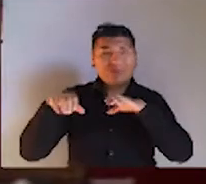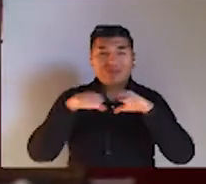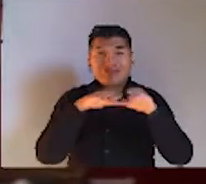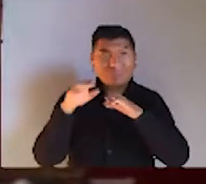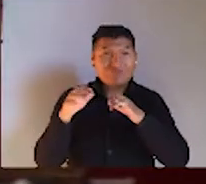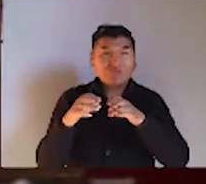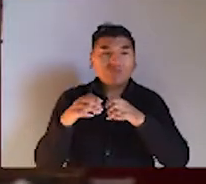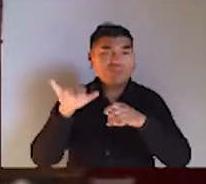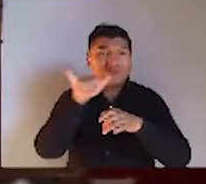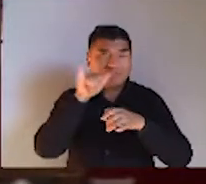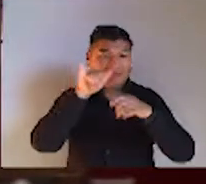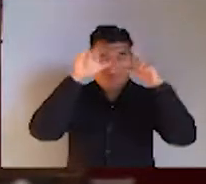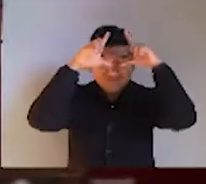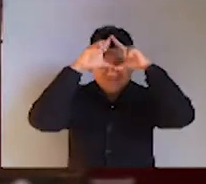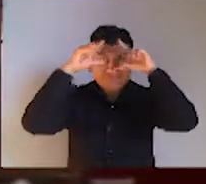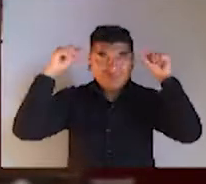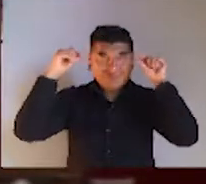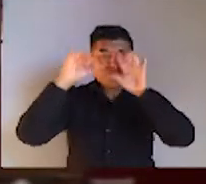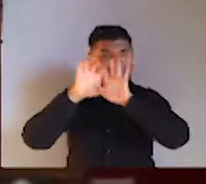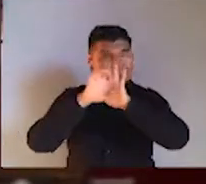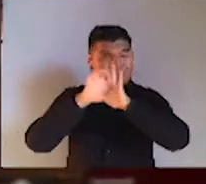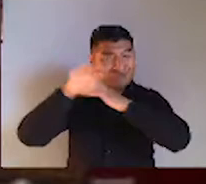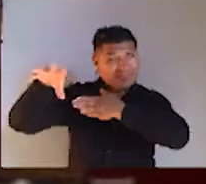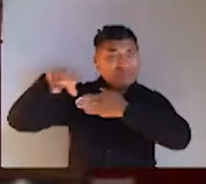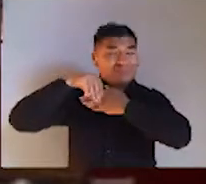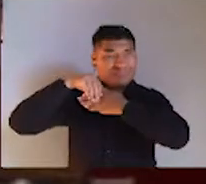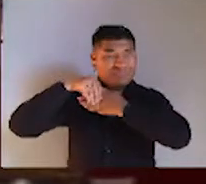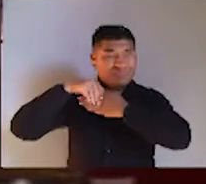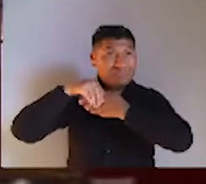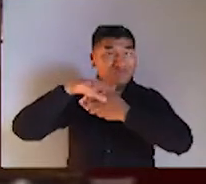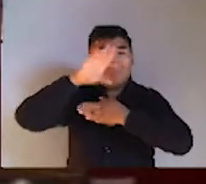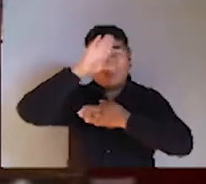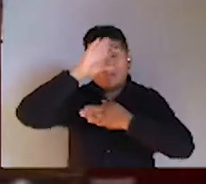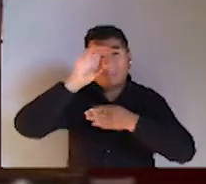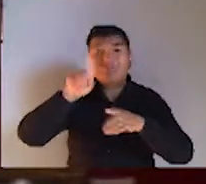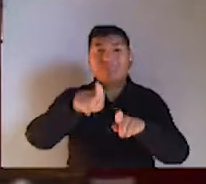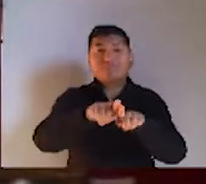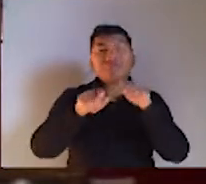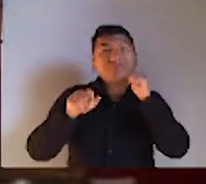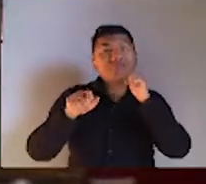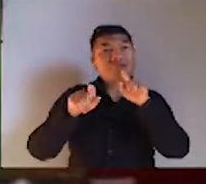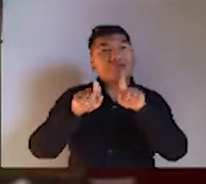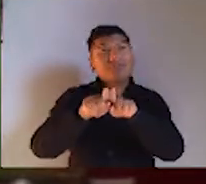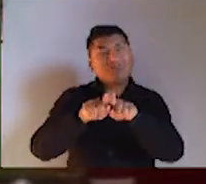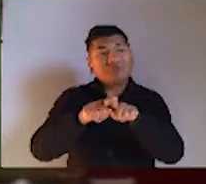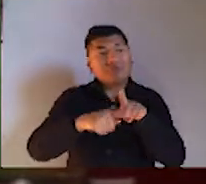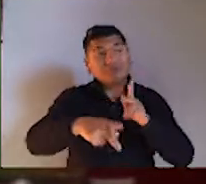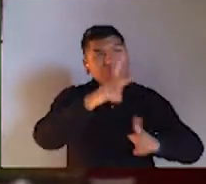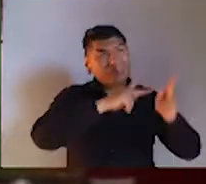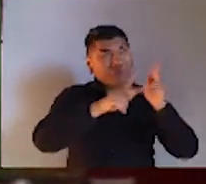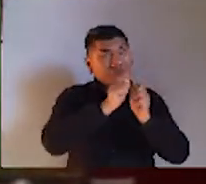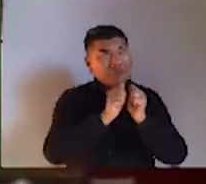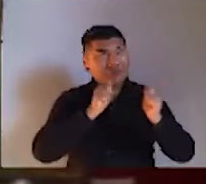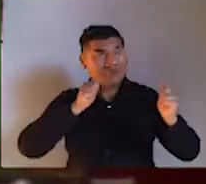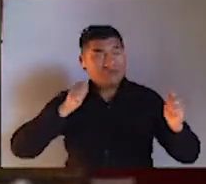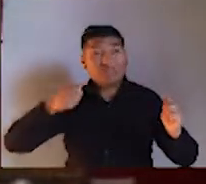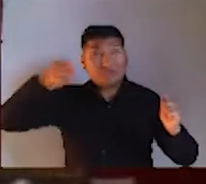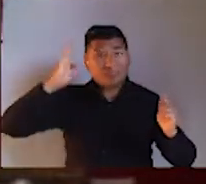papel de Moisés. Hagamos que los hermanos y las hermanas que se han distanciado de